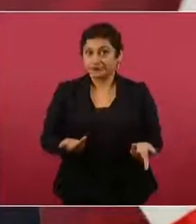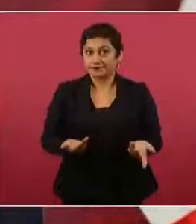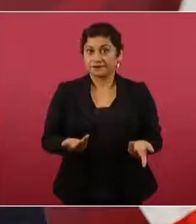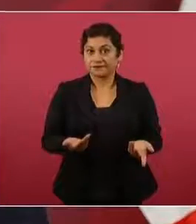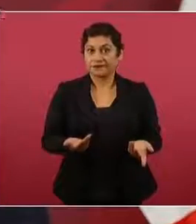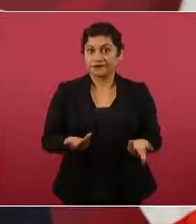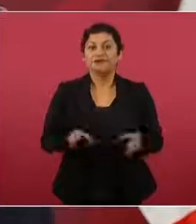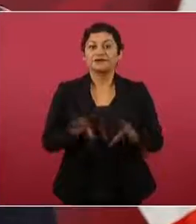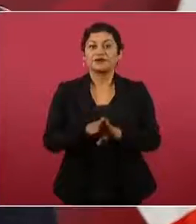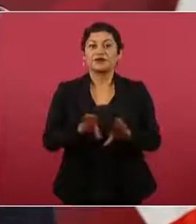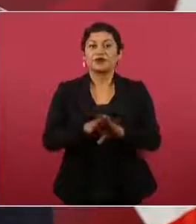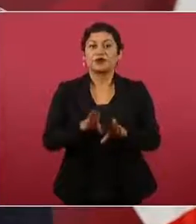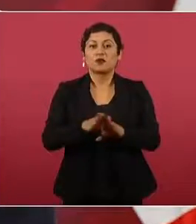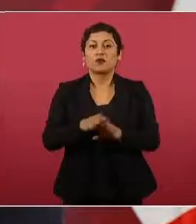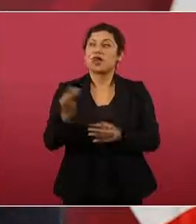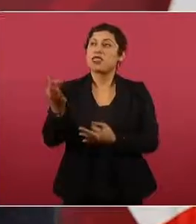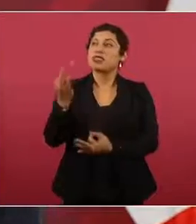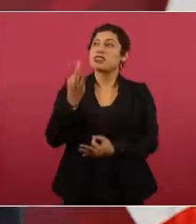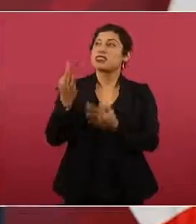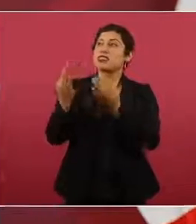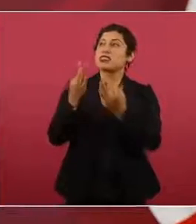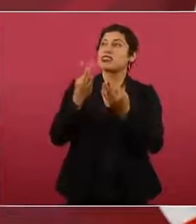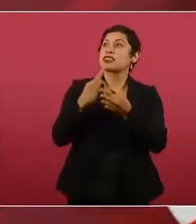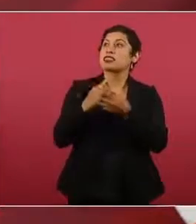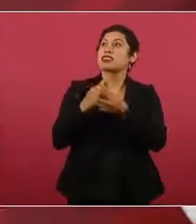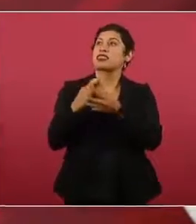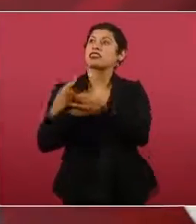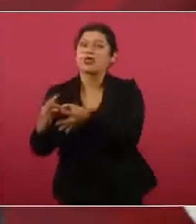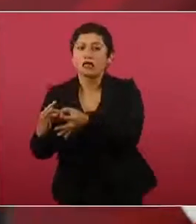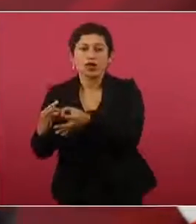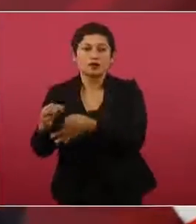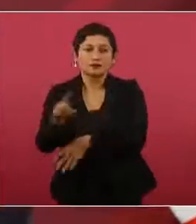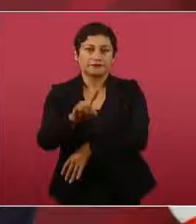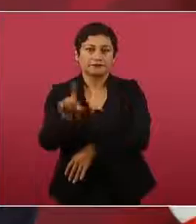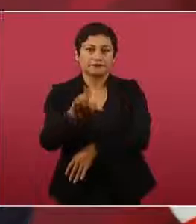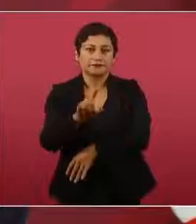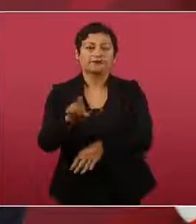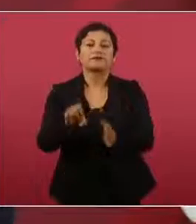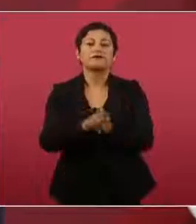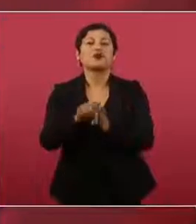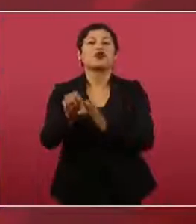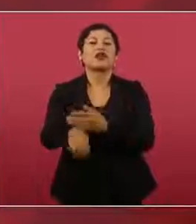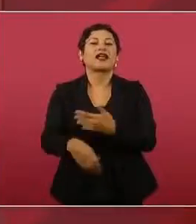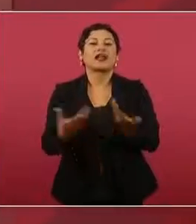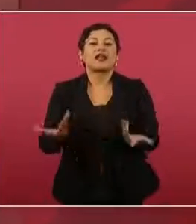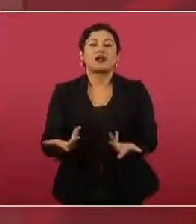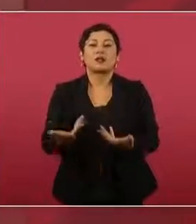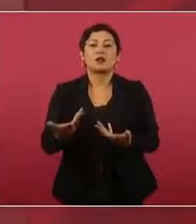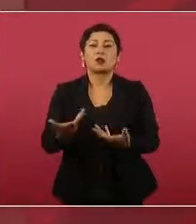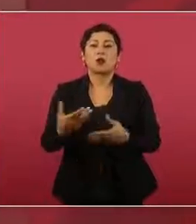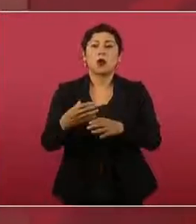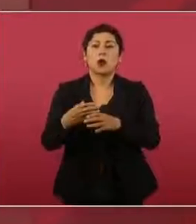ser acarreado. Nada de que, ¿a dónde vas?